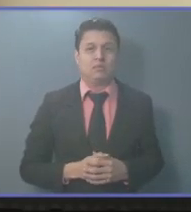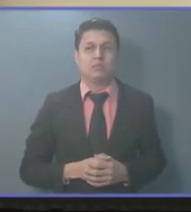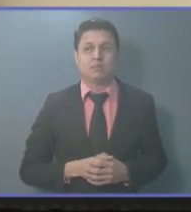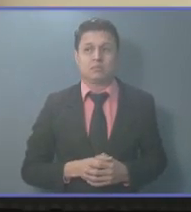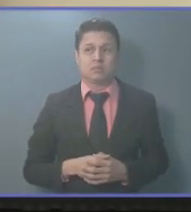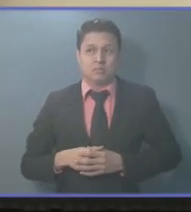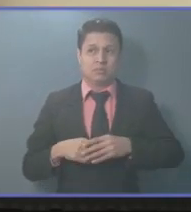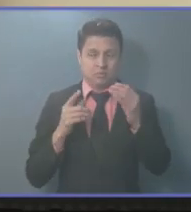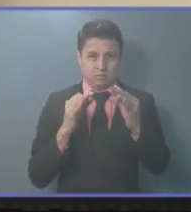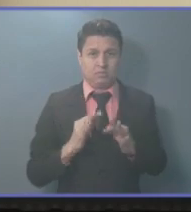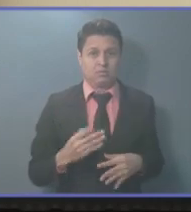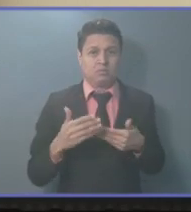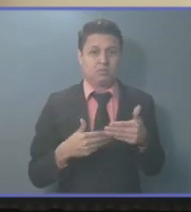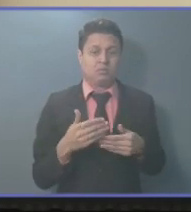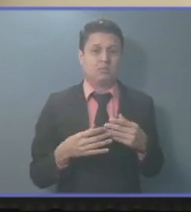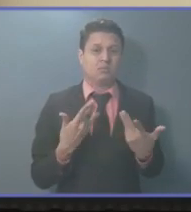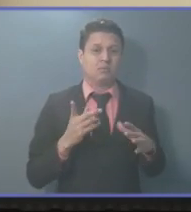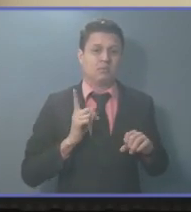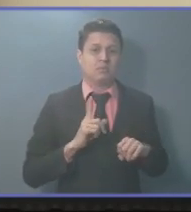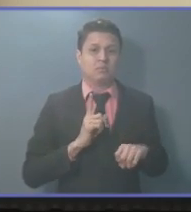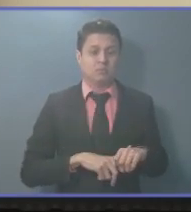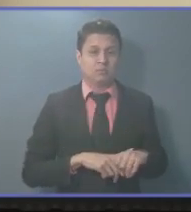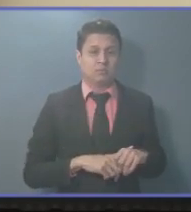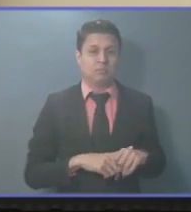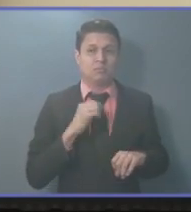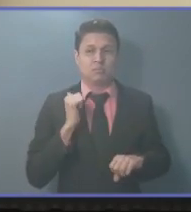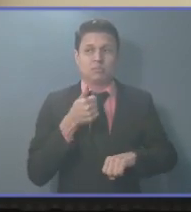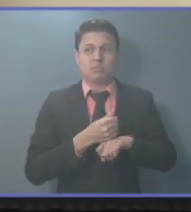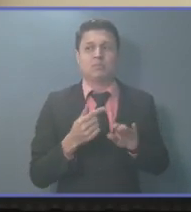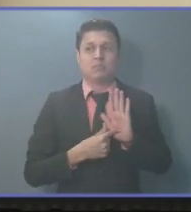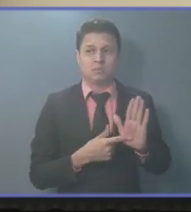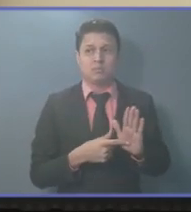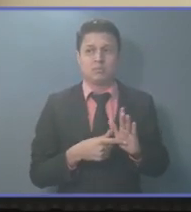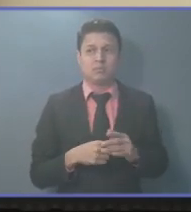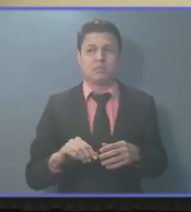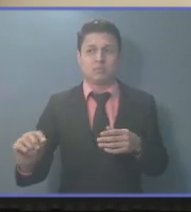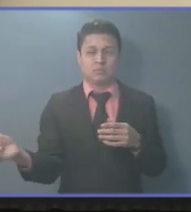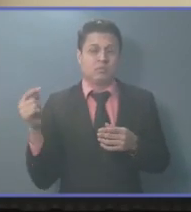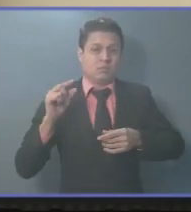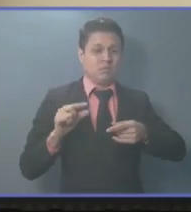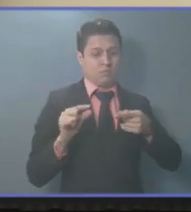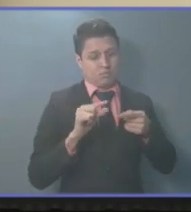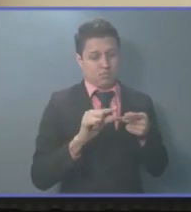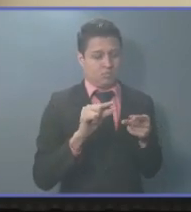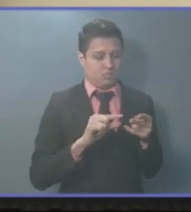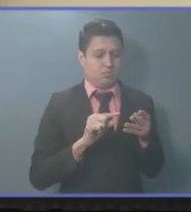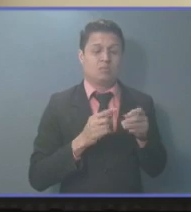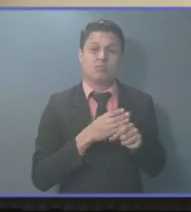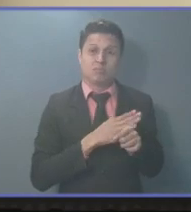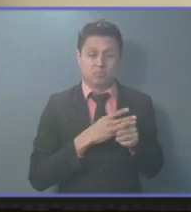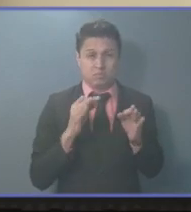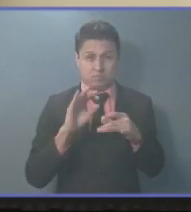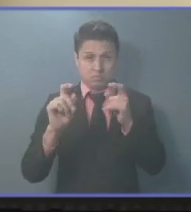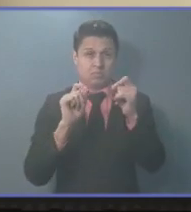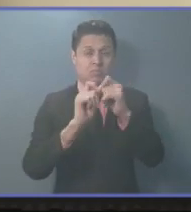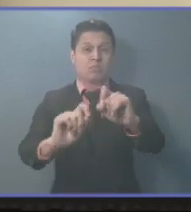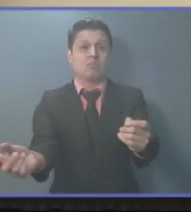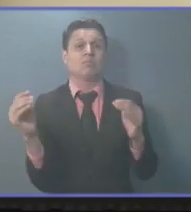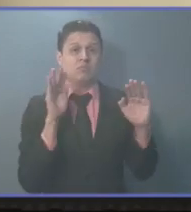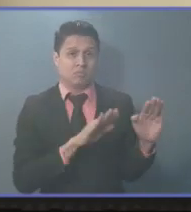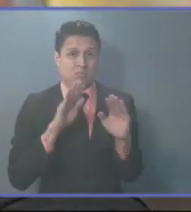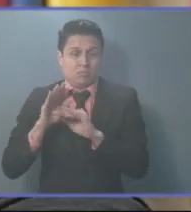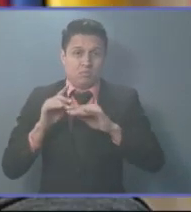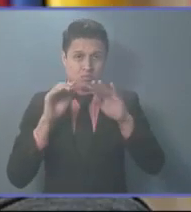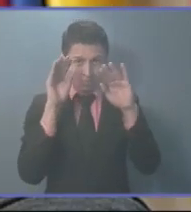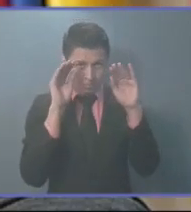que derivado de los señales de los señalados en el considerando anterior y a efecto de que respecta a los